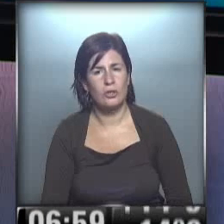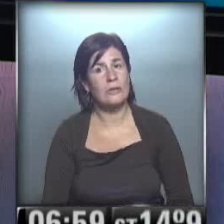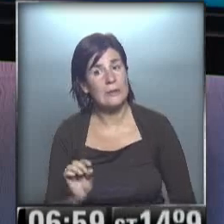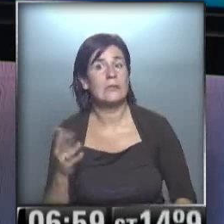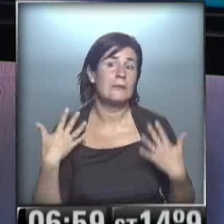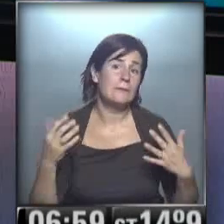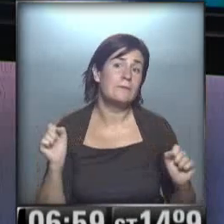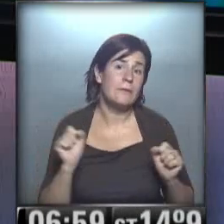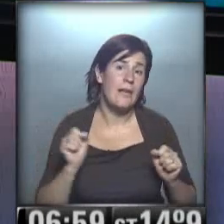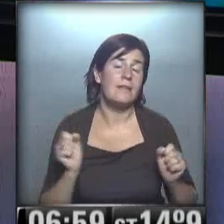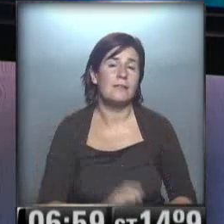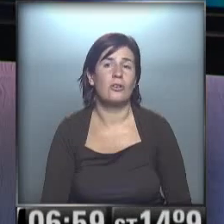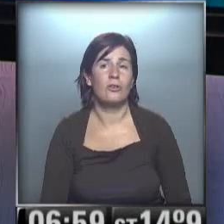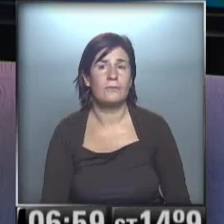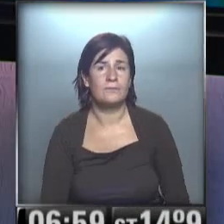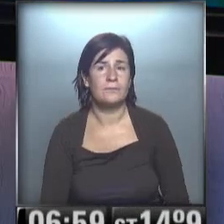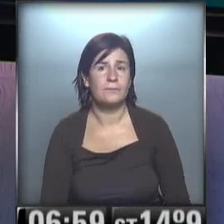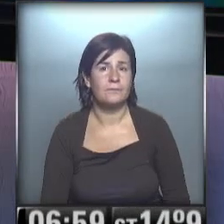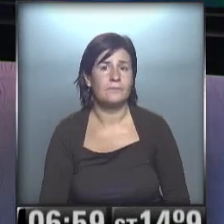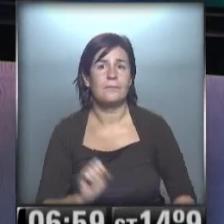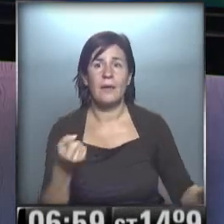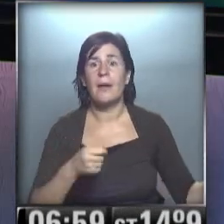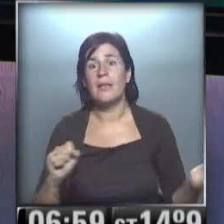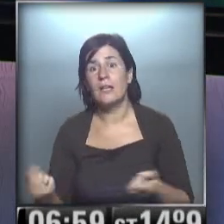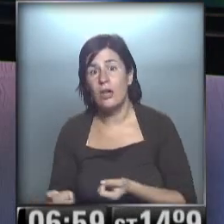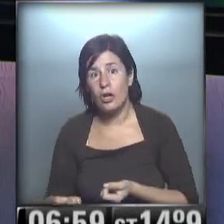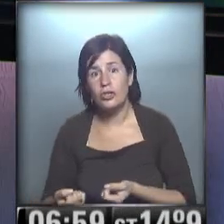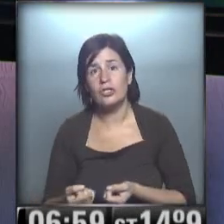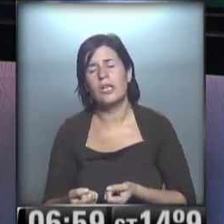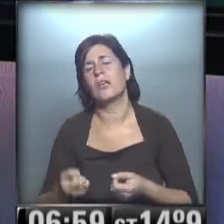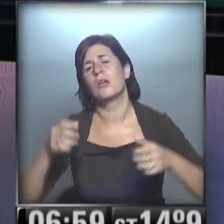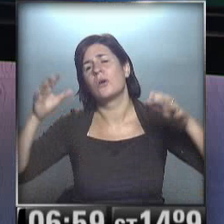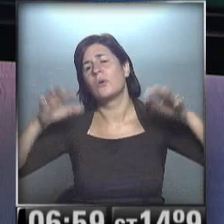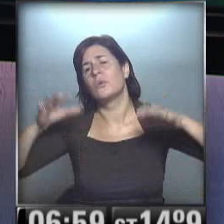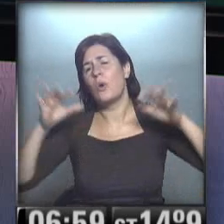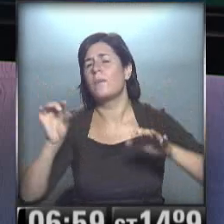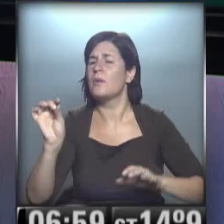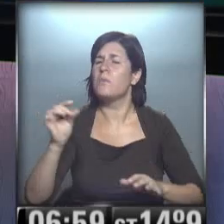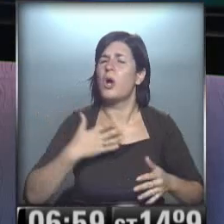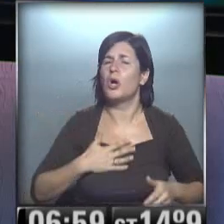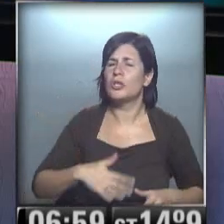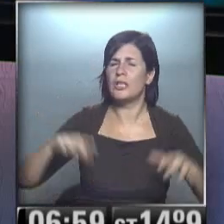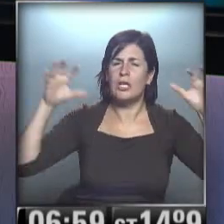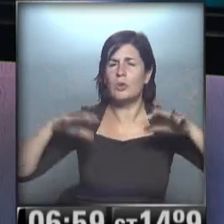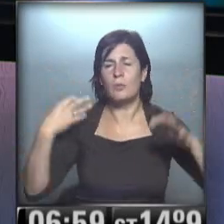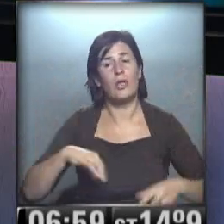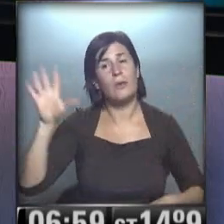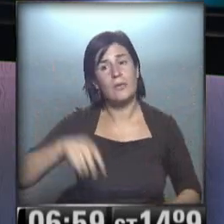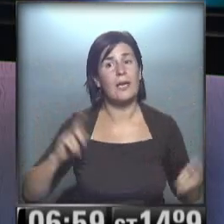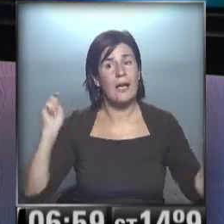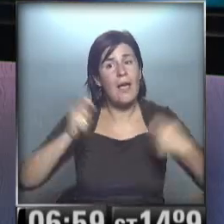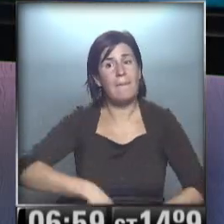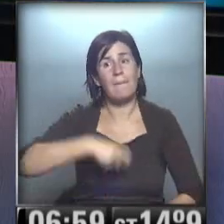poquito fresquito. Y ya estamos, ¿por qué no?, en Bariloche. Poquita, poquita el agua, eso sí. Si no van abrigados, van a